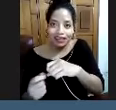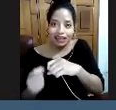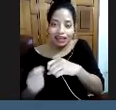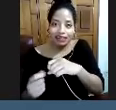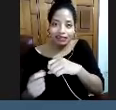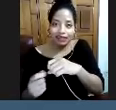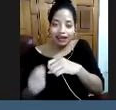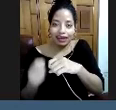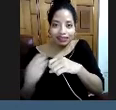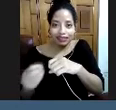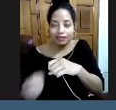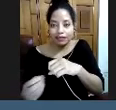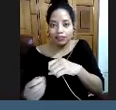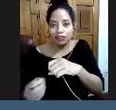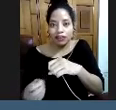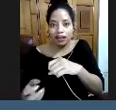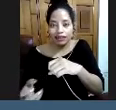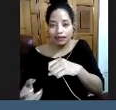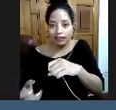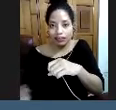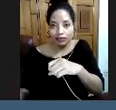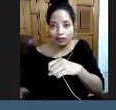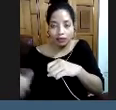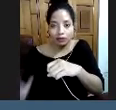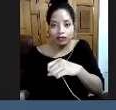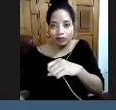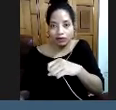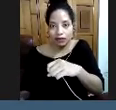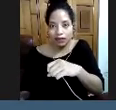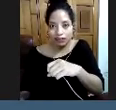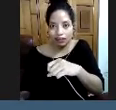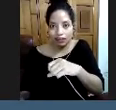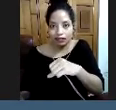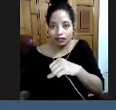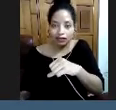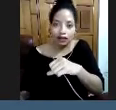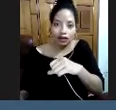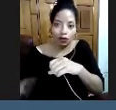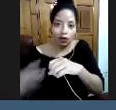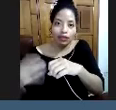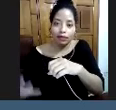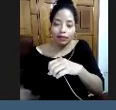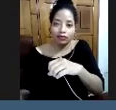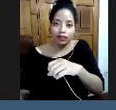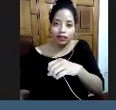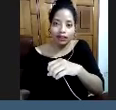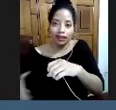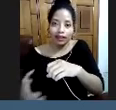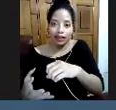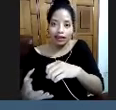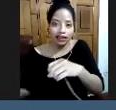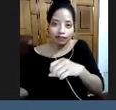justamente esta reflexión haya salido por parte de una maestra, ¿no? ¿Cuántas